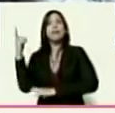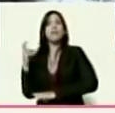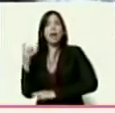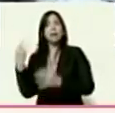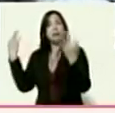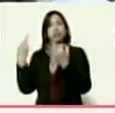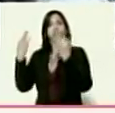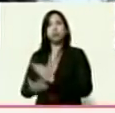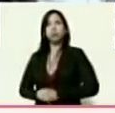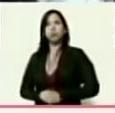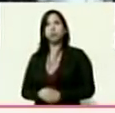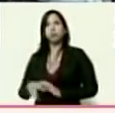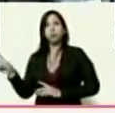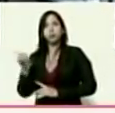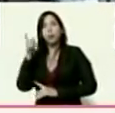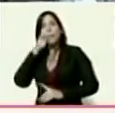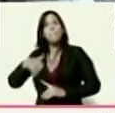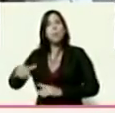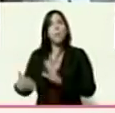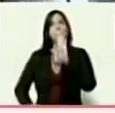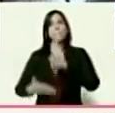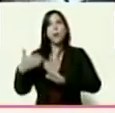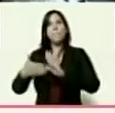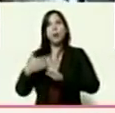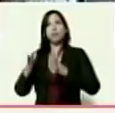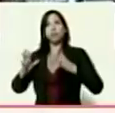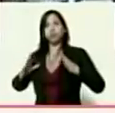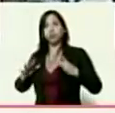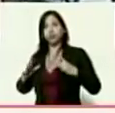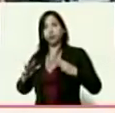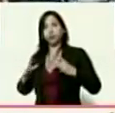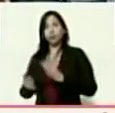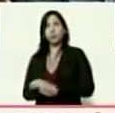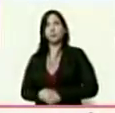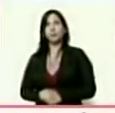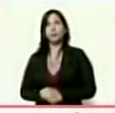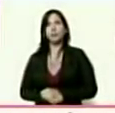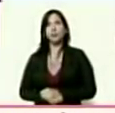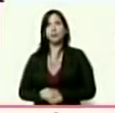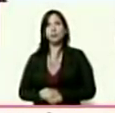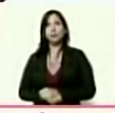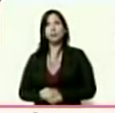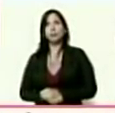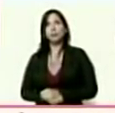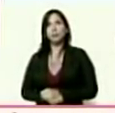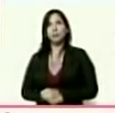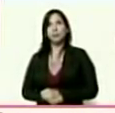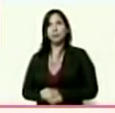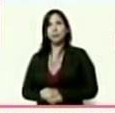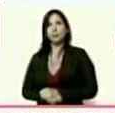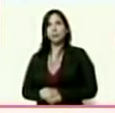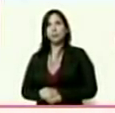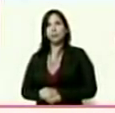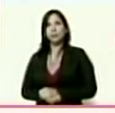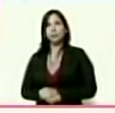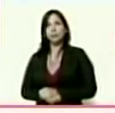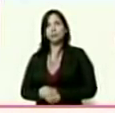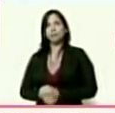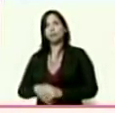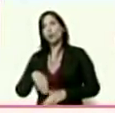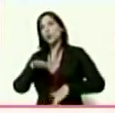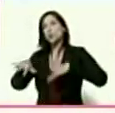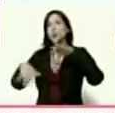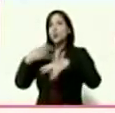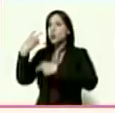seguridad, los venezolanos se irán de vacaciones, irán a vacacionar, a visitar